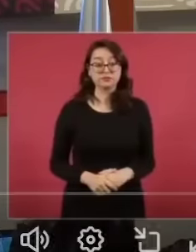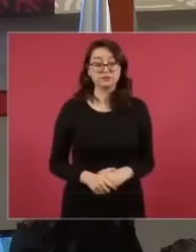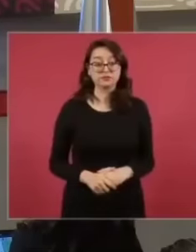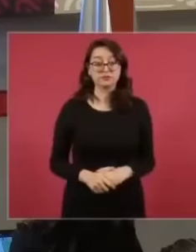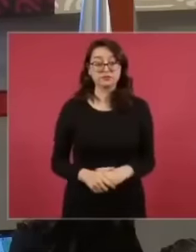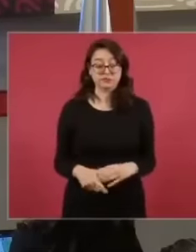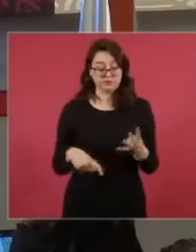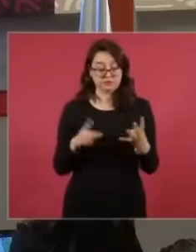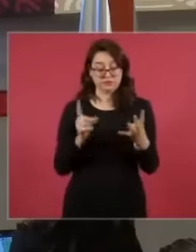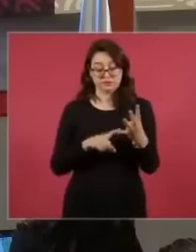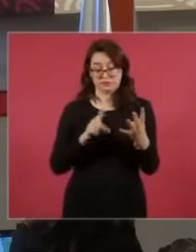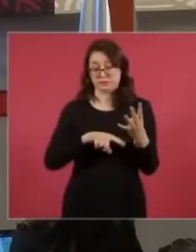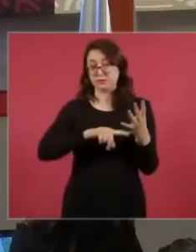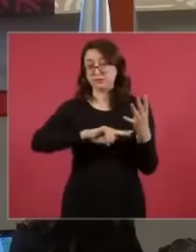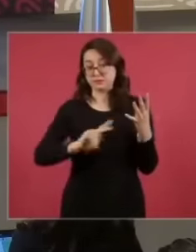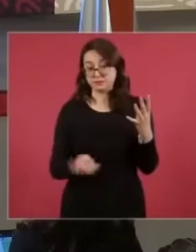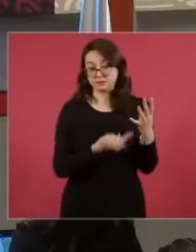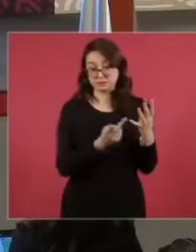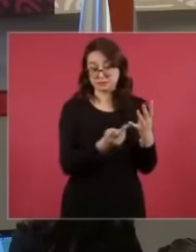Cuatro.